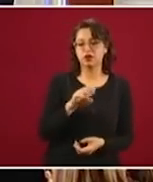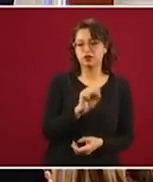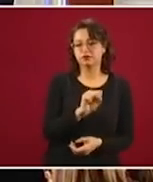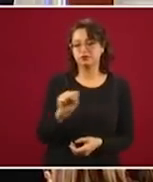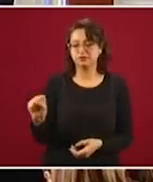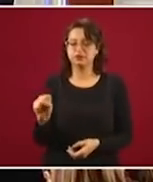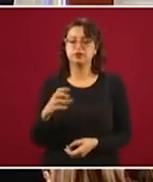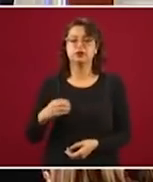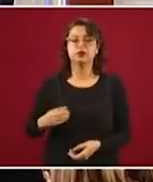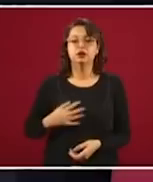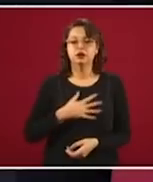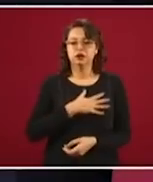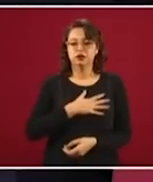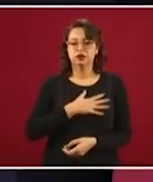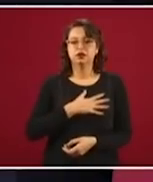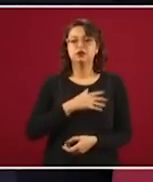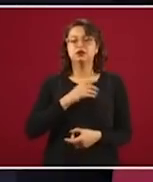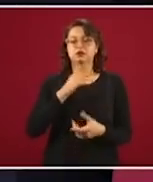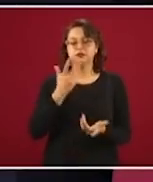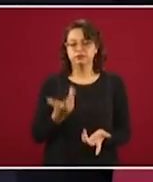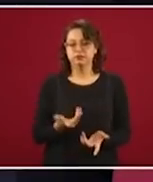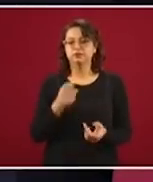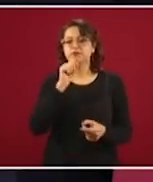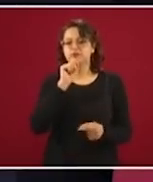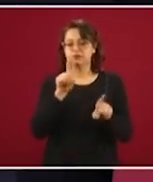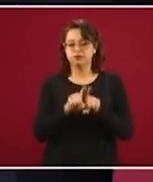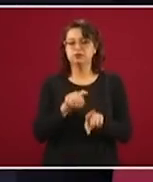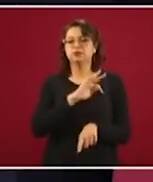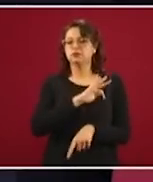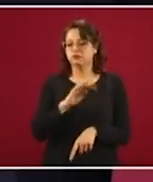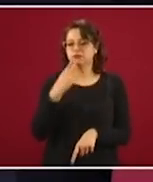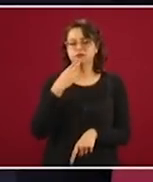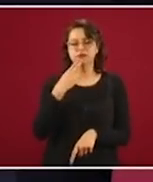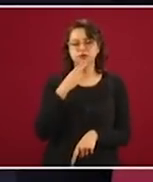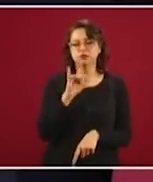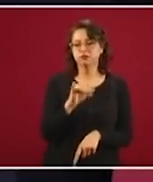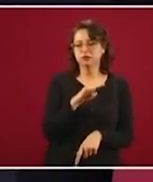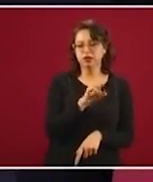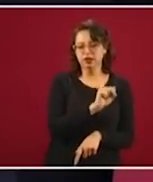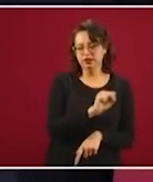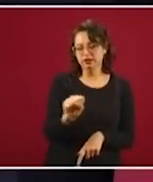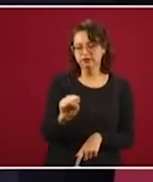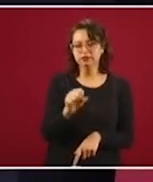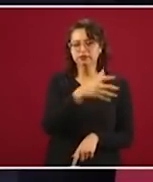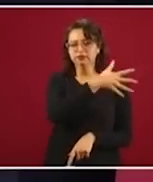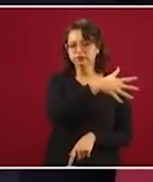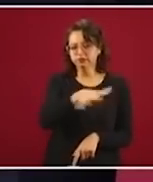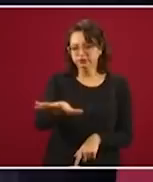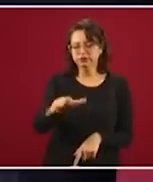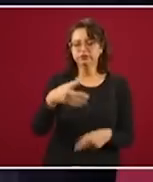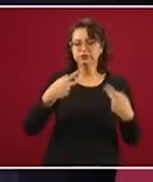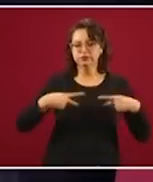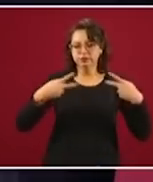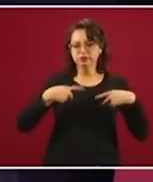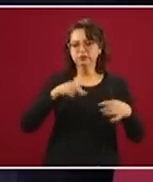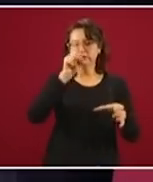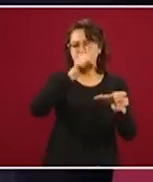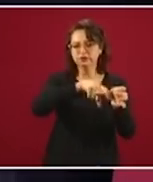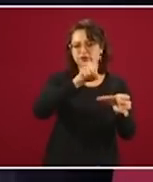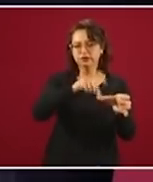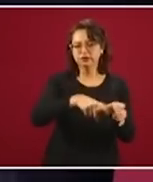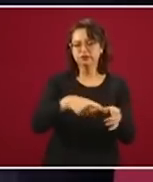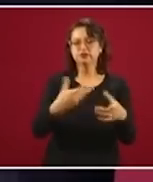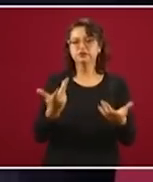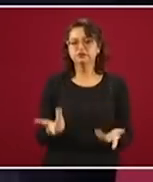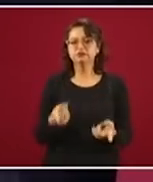para el IMSS Bienestar, aunque también este es útil para el IMSS ordinario, en el caso de la población asegurada. Y es muy útil que